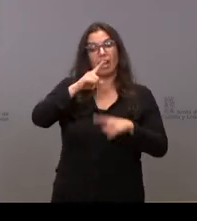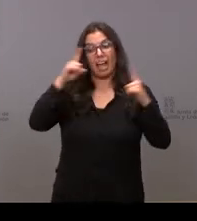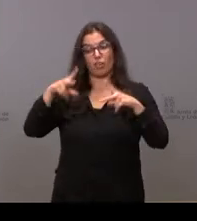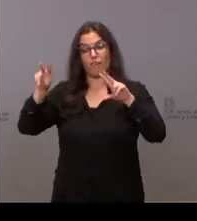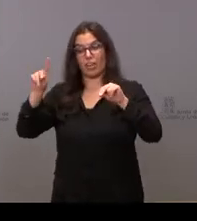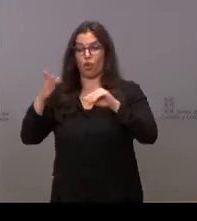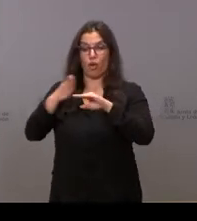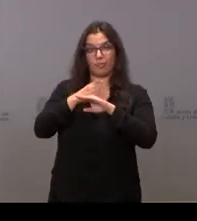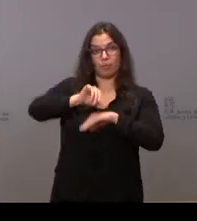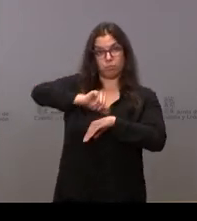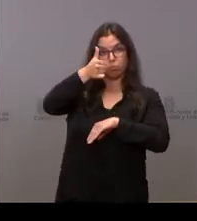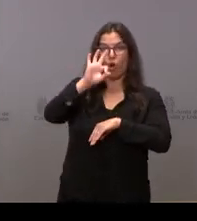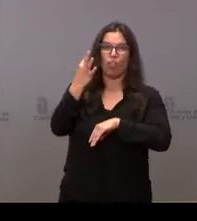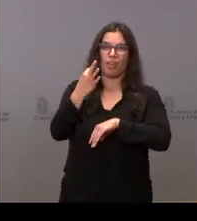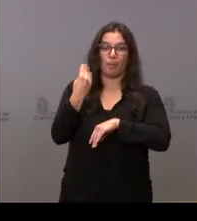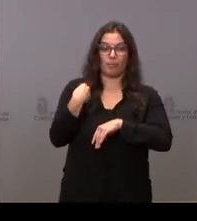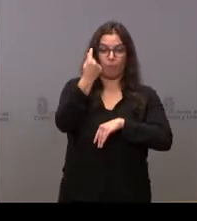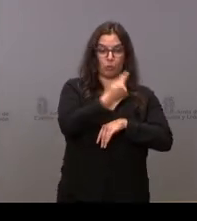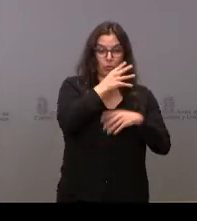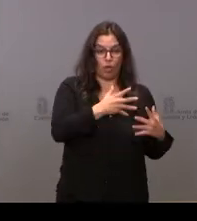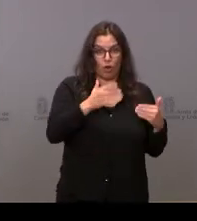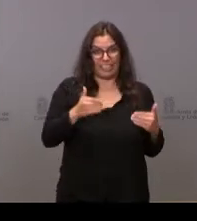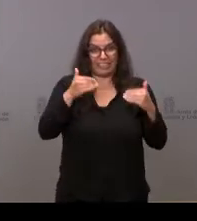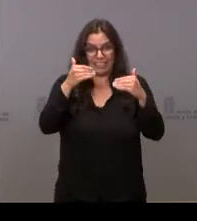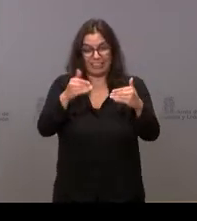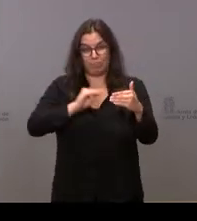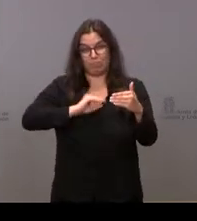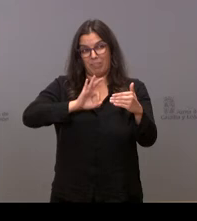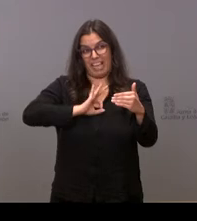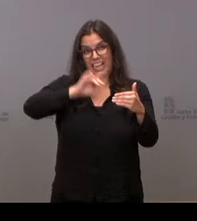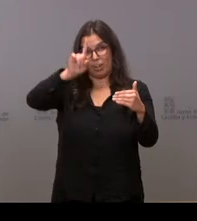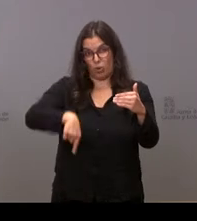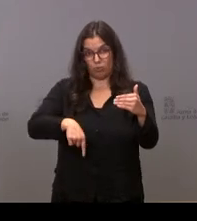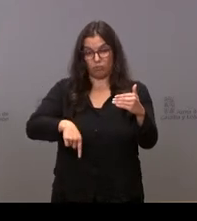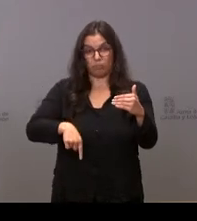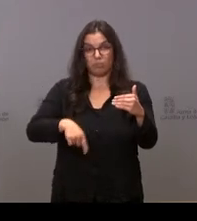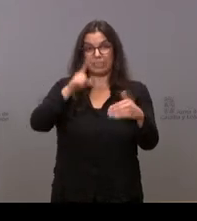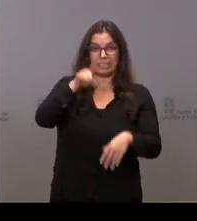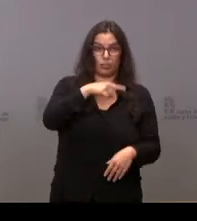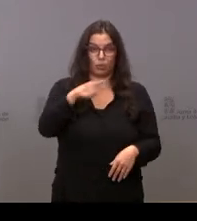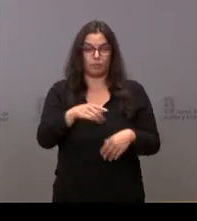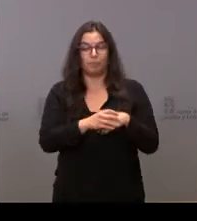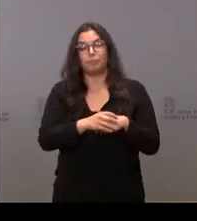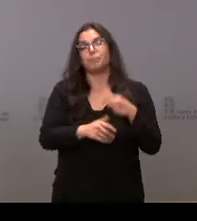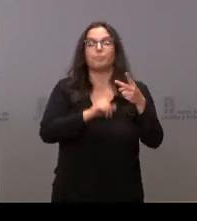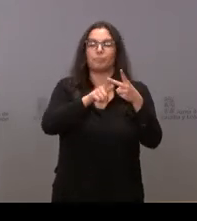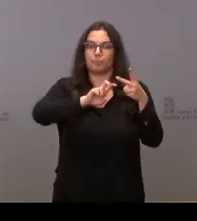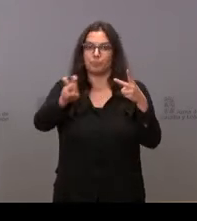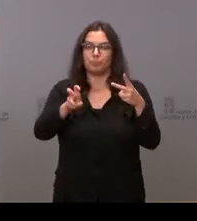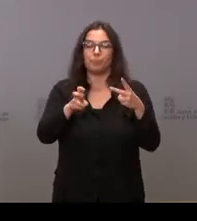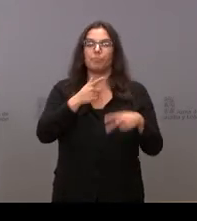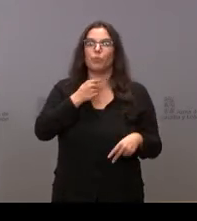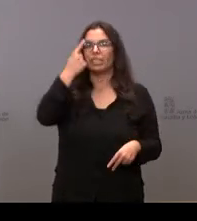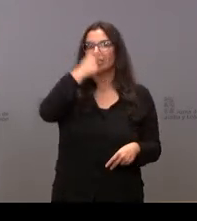año o habría que prorrogar por lo menos durante enero el presupuesto actual. Y otra cuestión, me gustaría